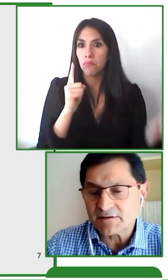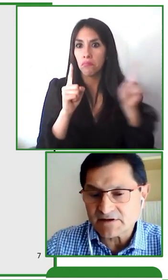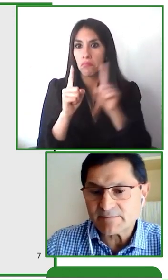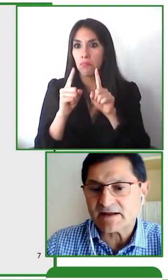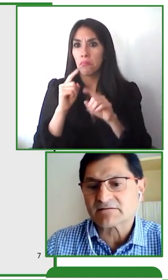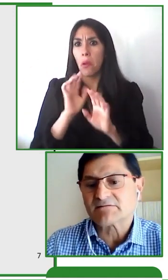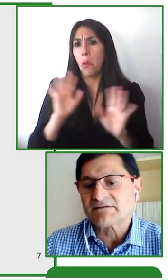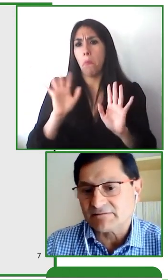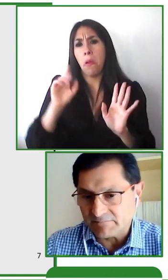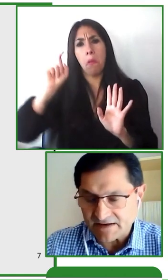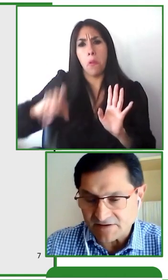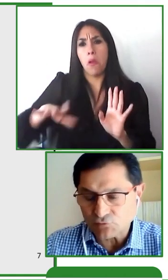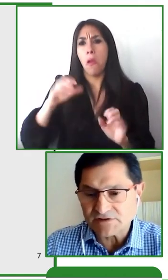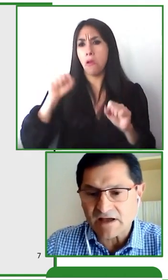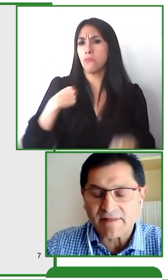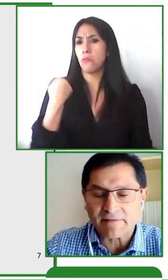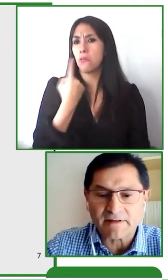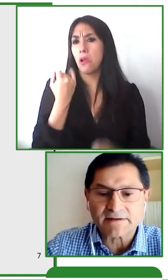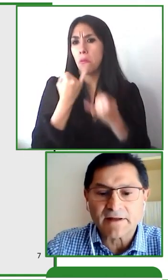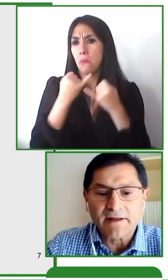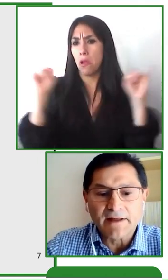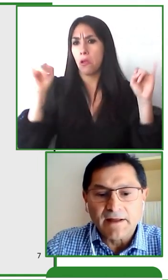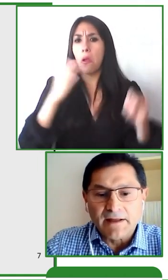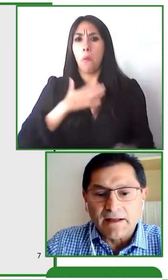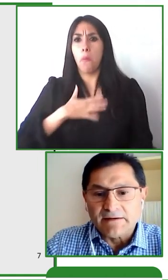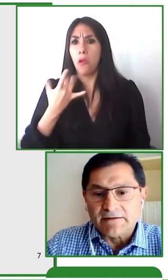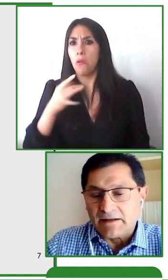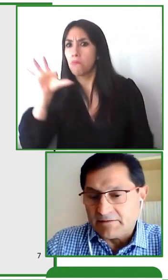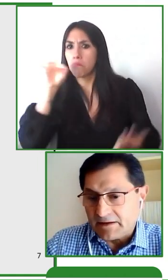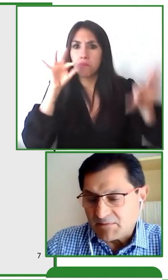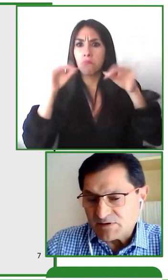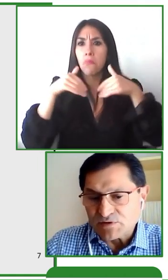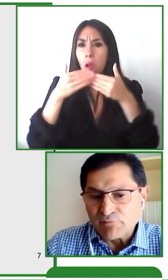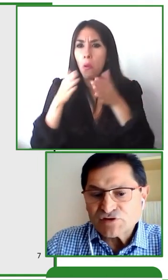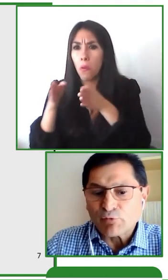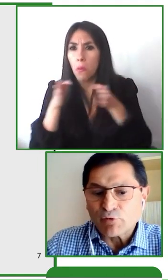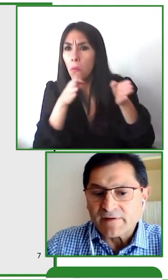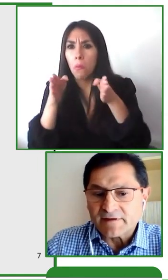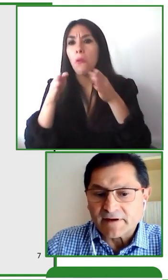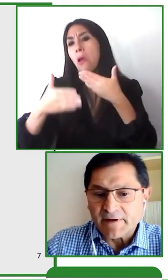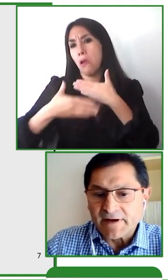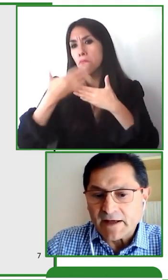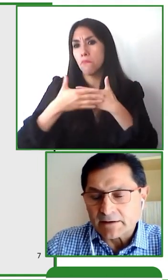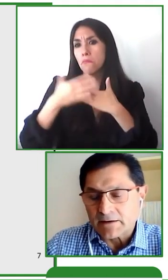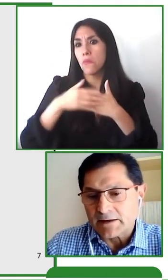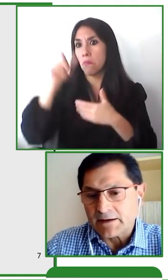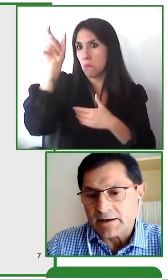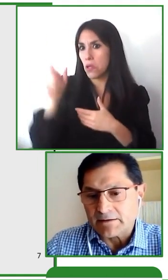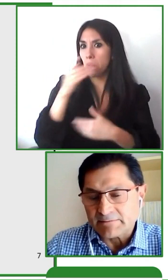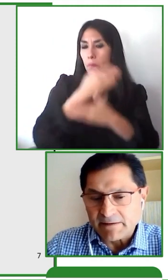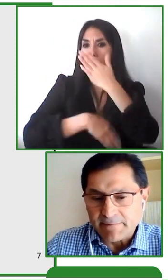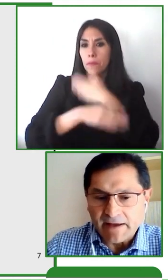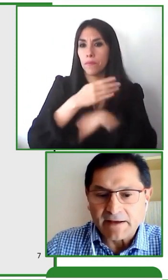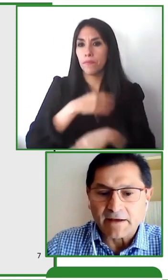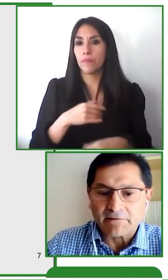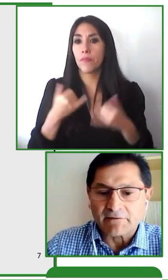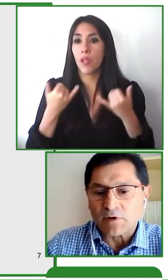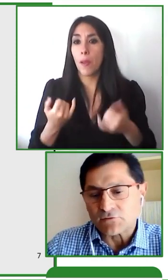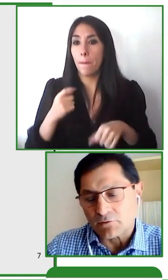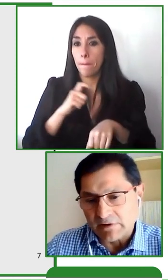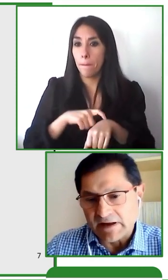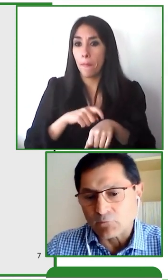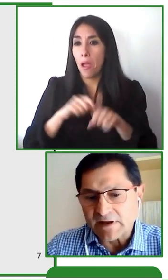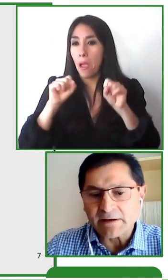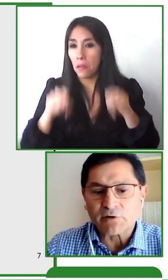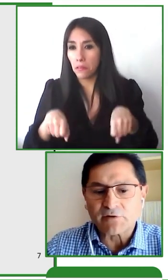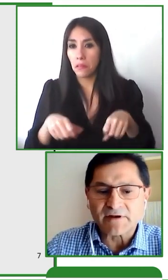y accesibles para su discapacidad. Al mismo tiempo, se puede determinar el viaje en